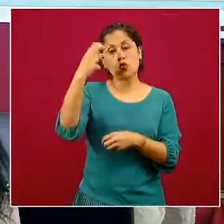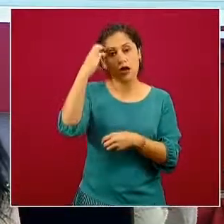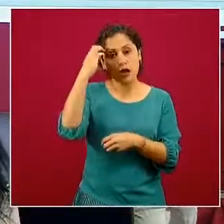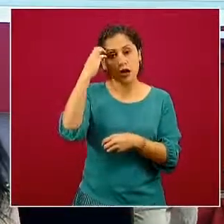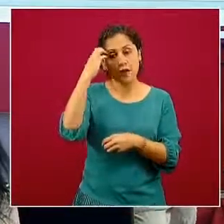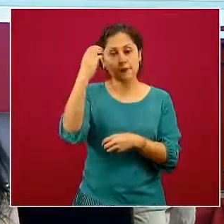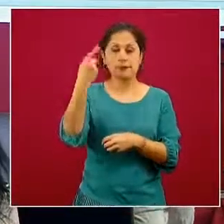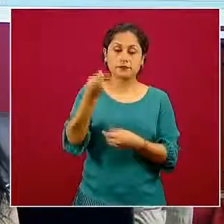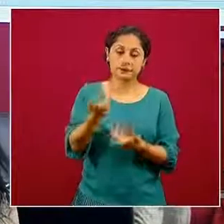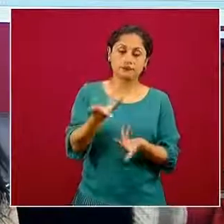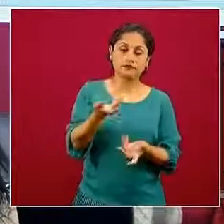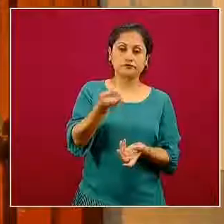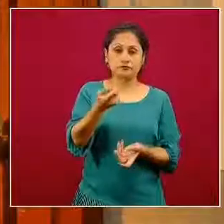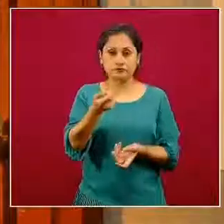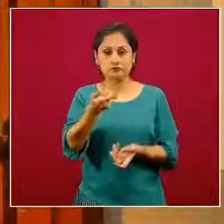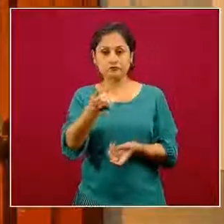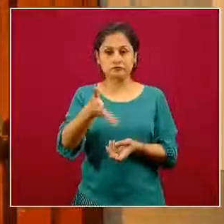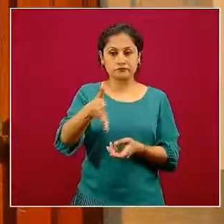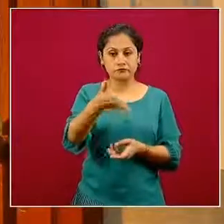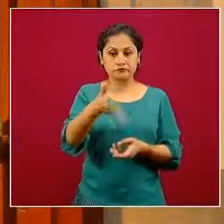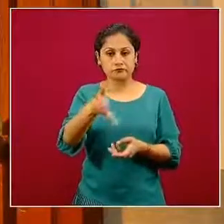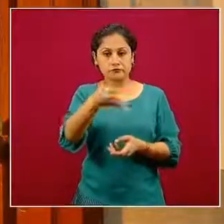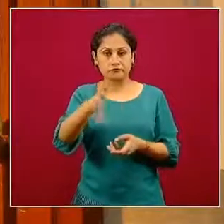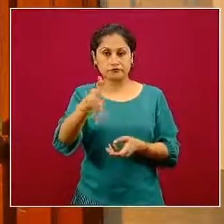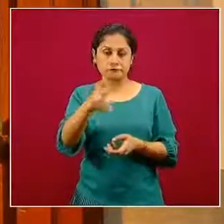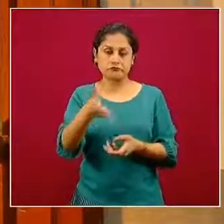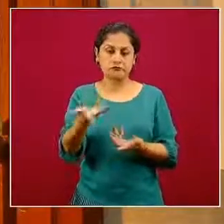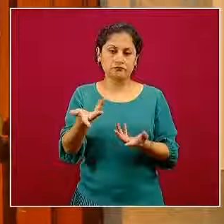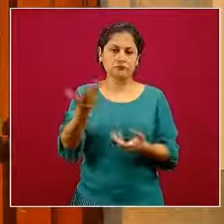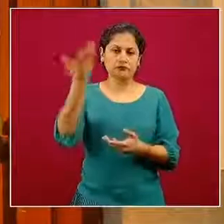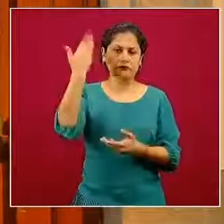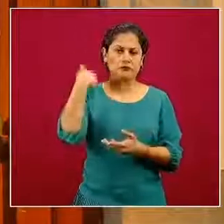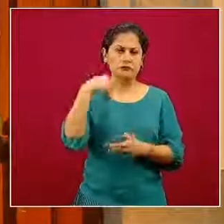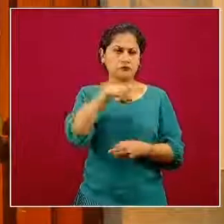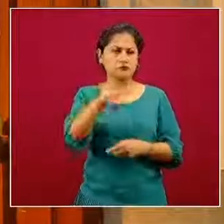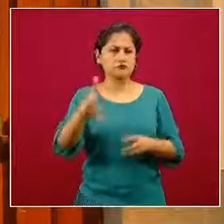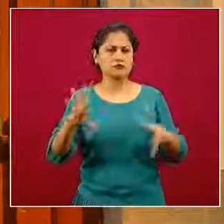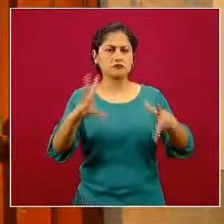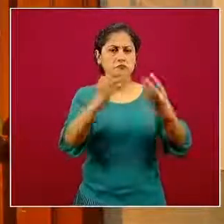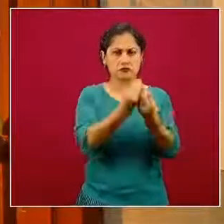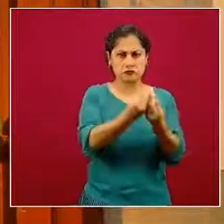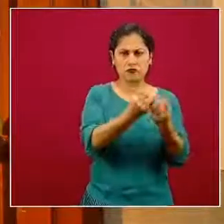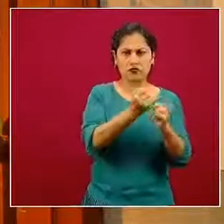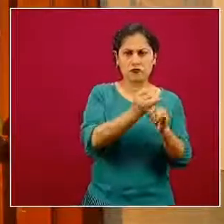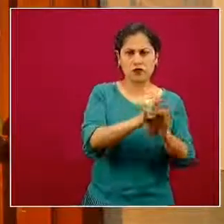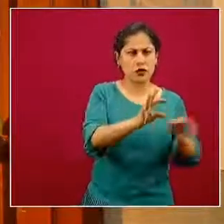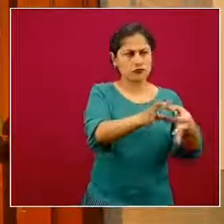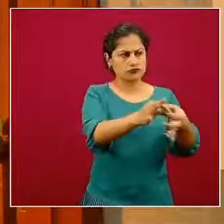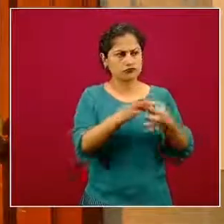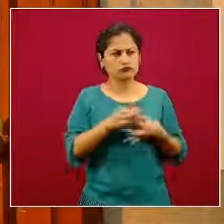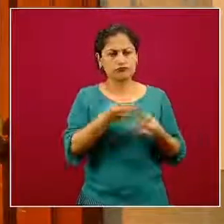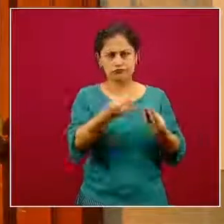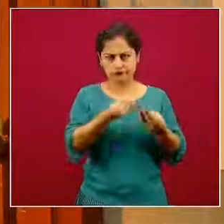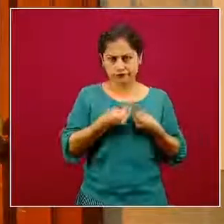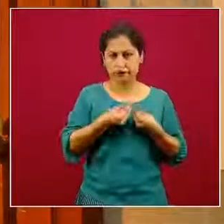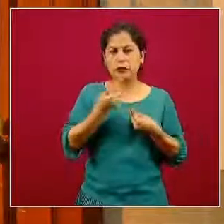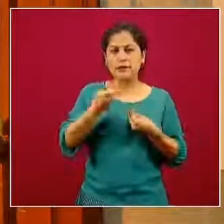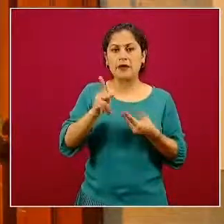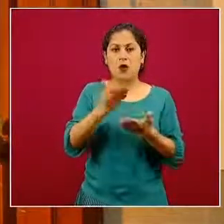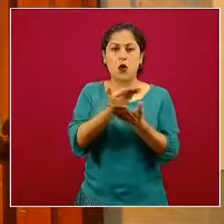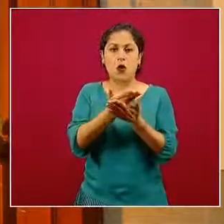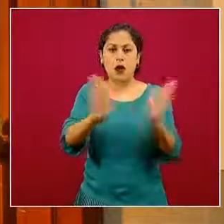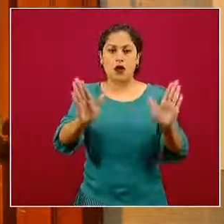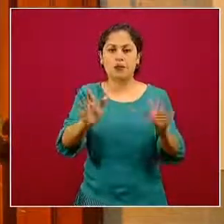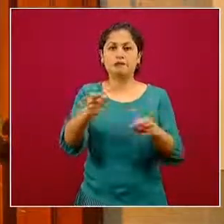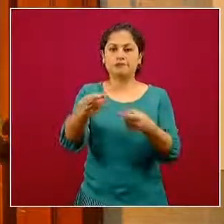y disponibles, y más o menos esto estaba similar a lo que veníamos viendo, por eso no hubo mucha variación, a pesar que es